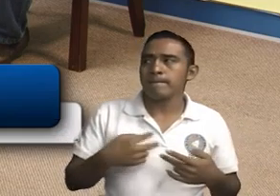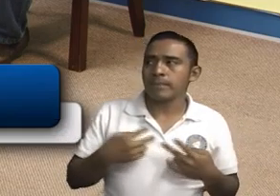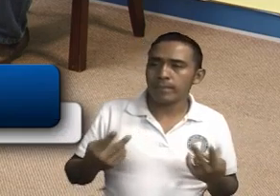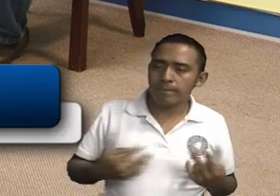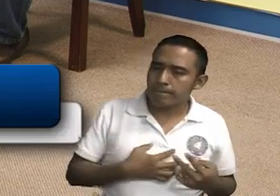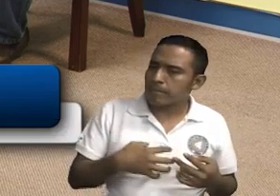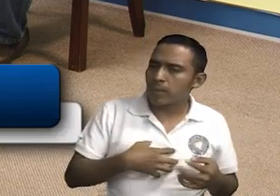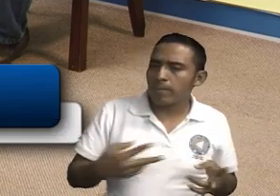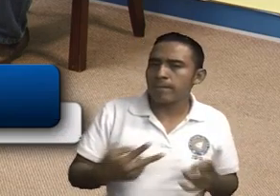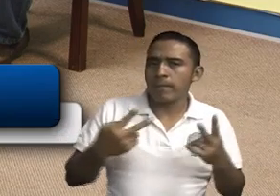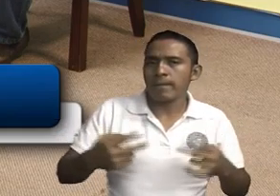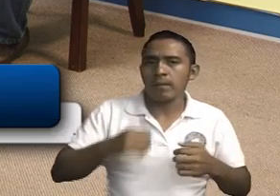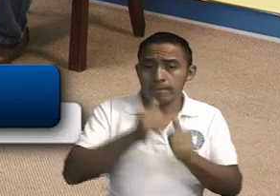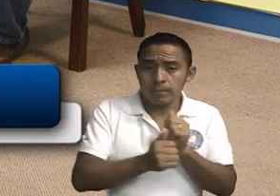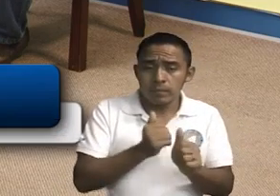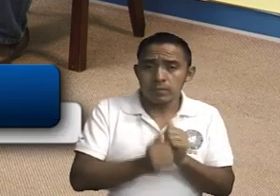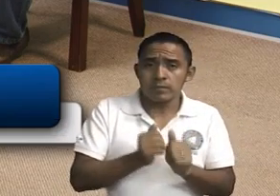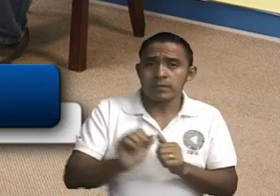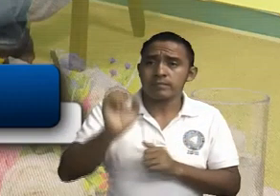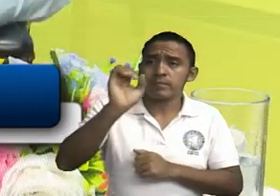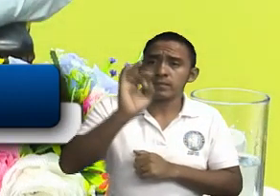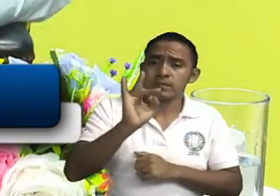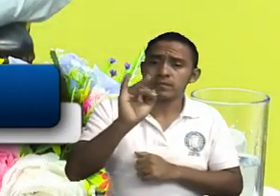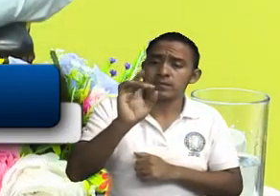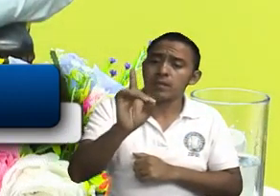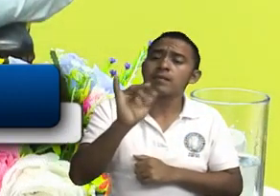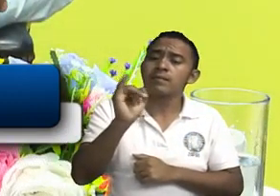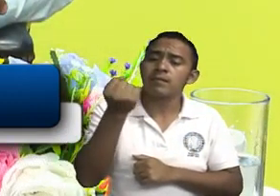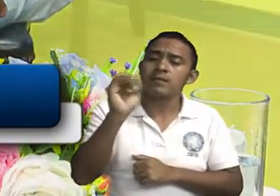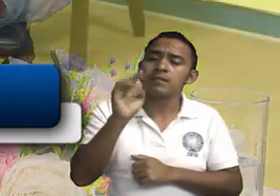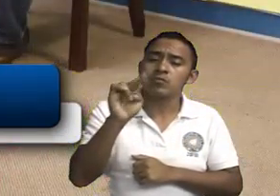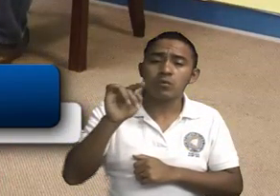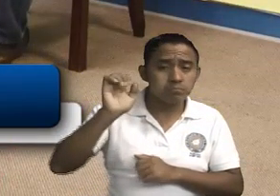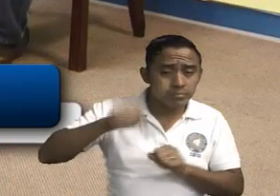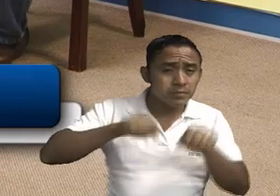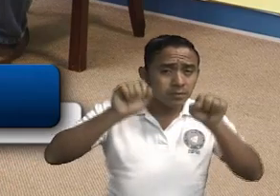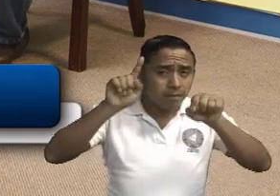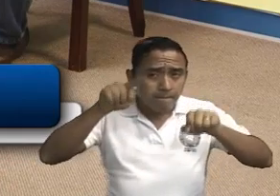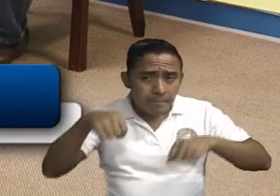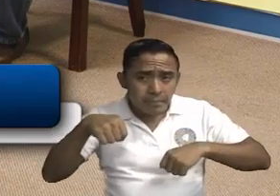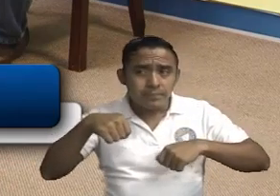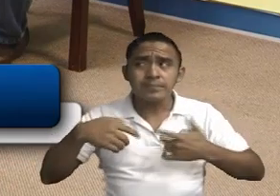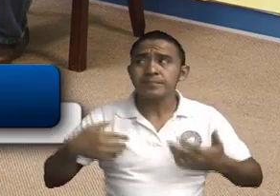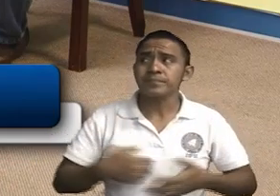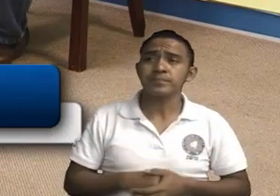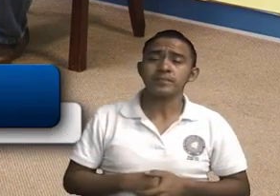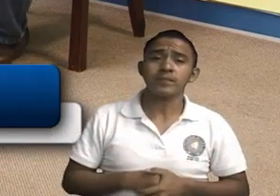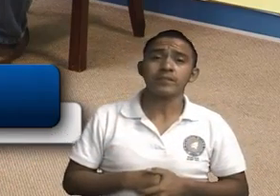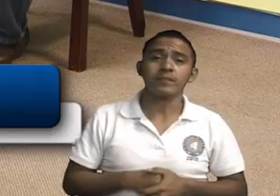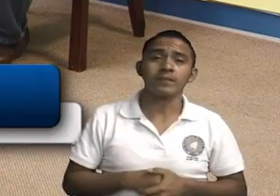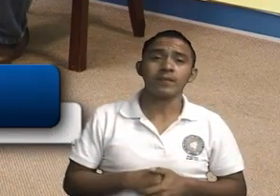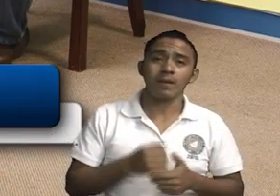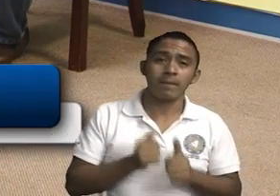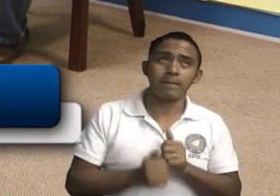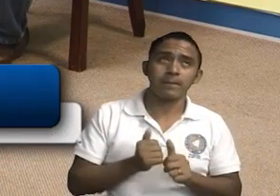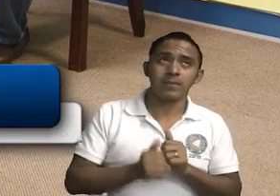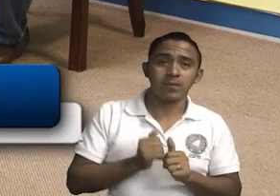presentar una disfunción eréctil? Sí, claro, porque, o sea, hay enfermedades, por ejemplo,